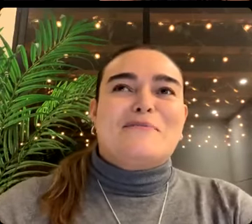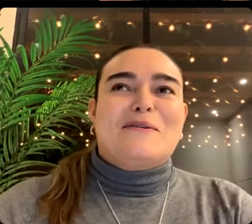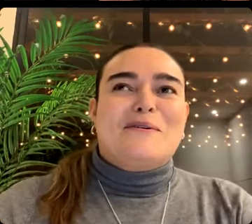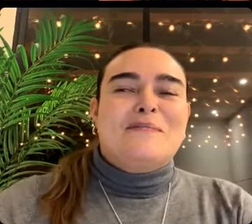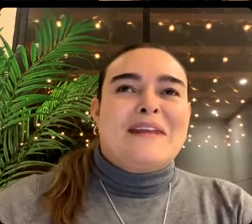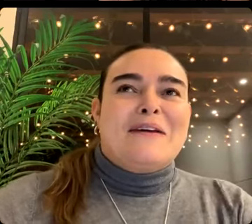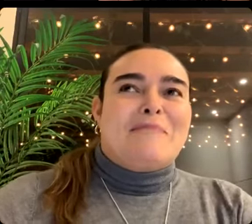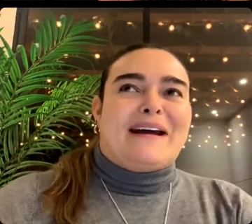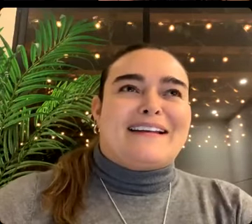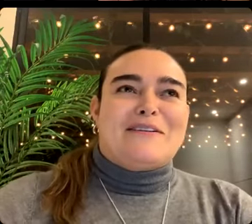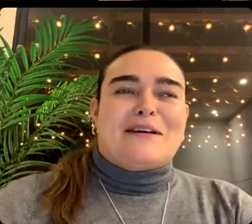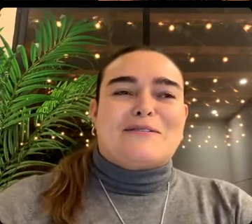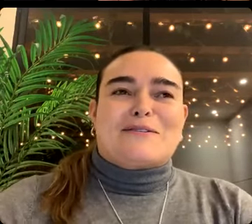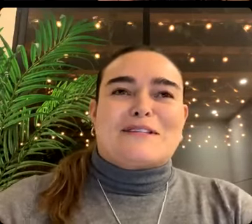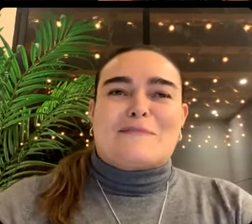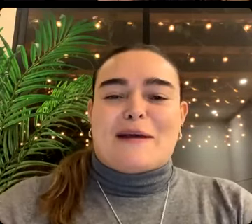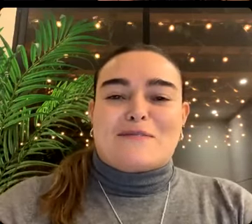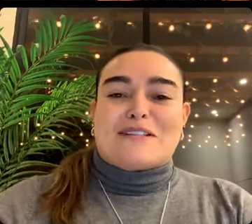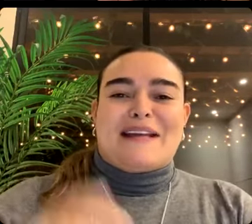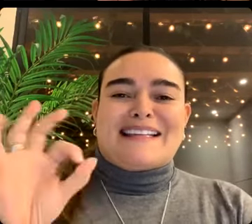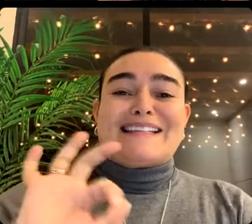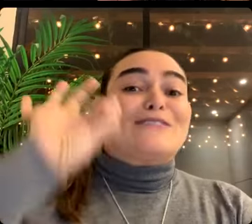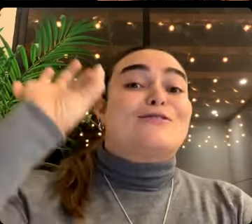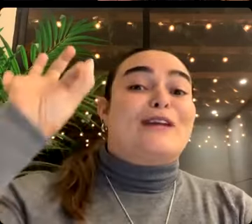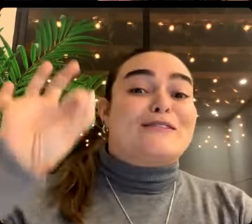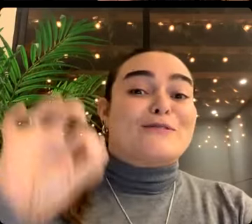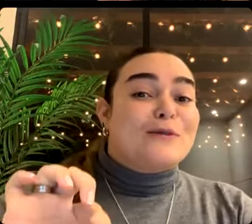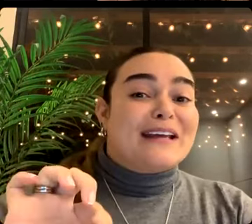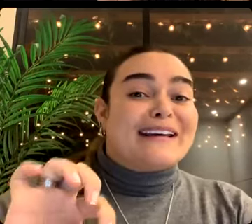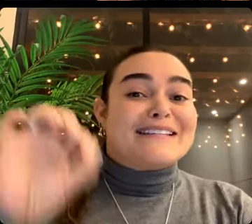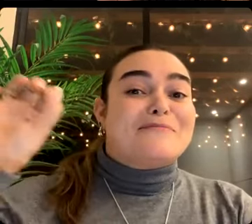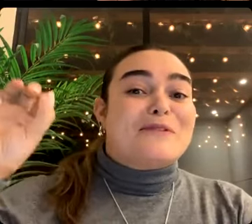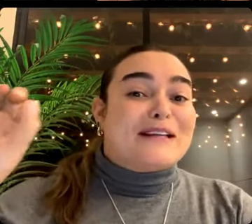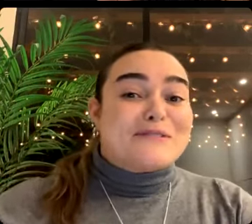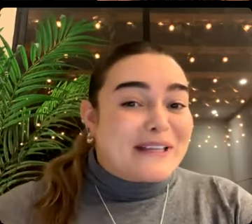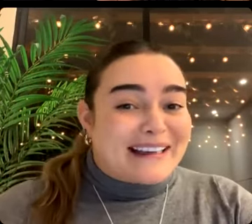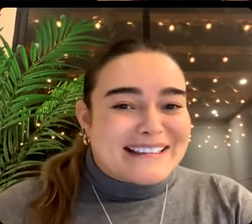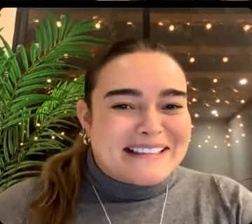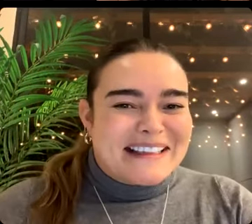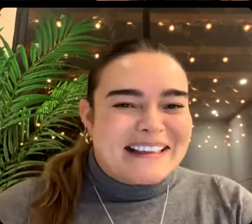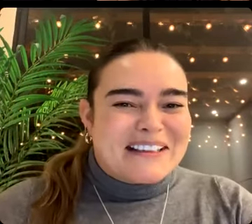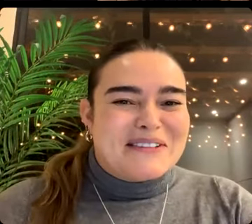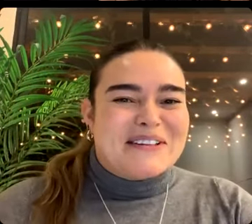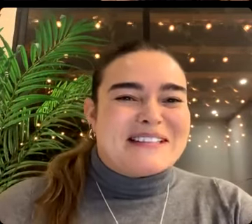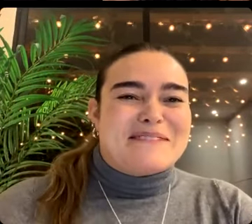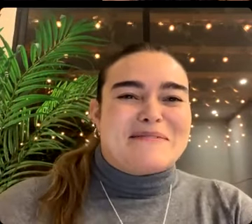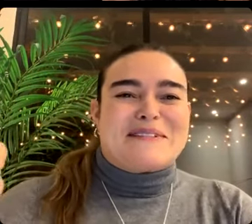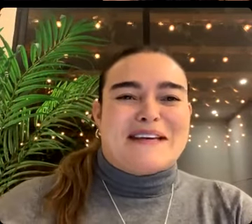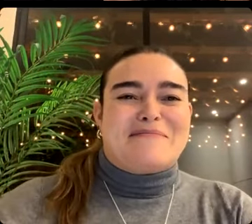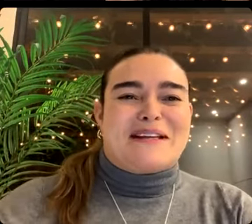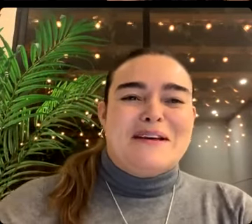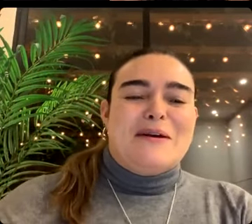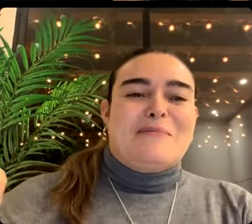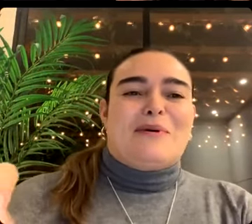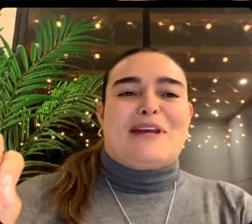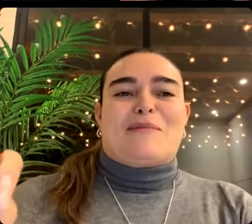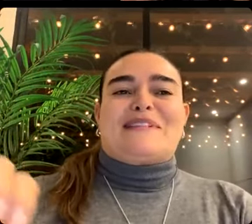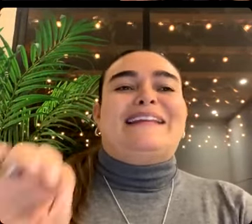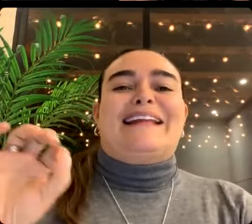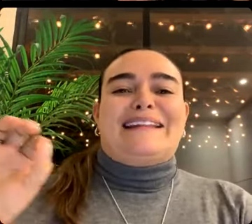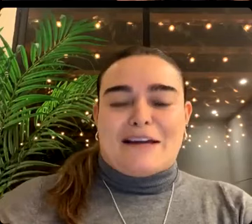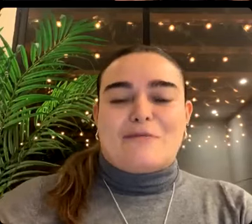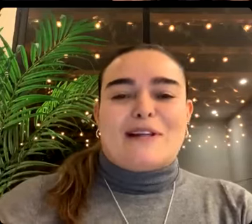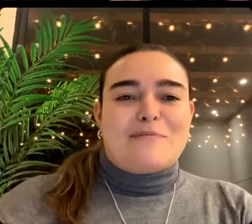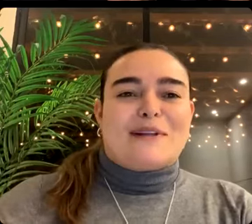es como parte de lo que nosotros esperamos, es ver esas historias únicas de mujeres únicas, como lo decimos siempre, porque